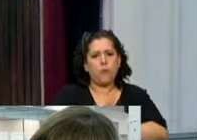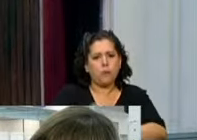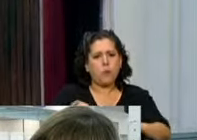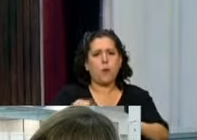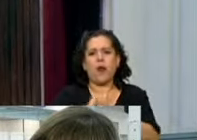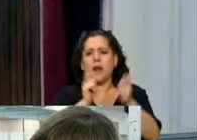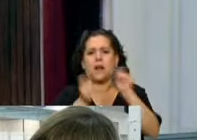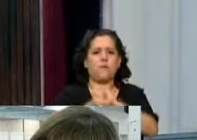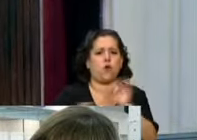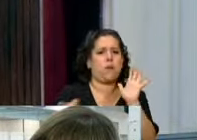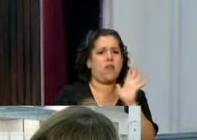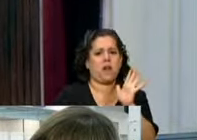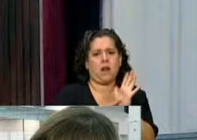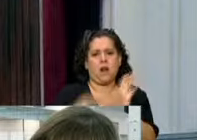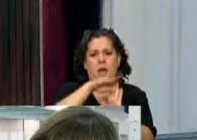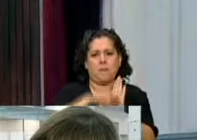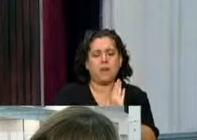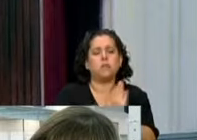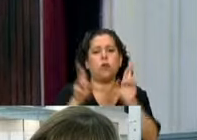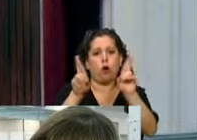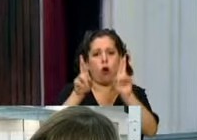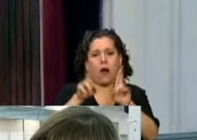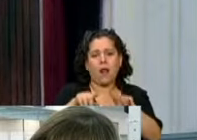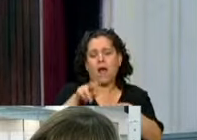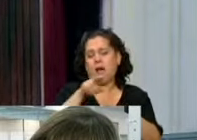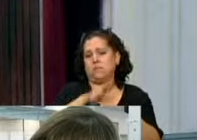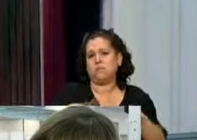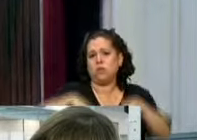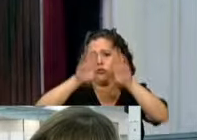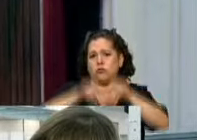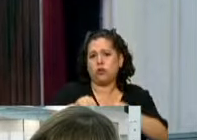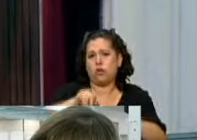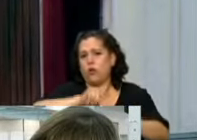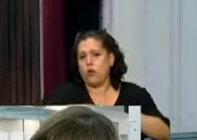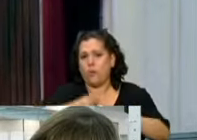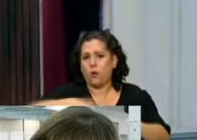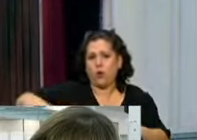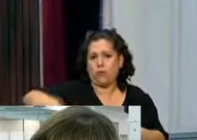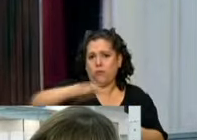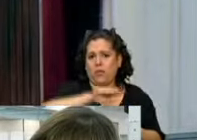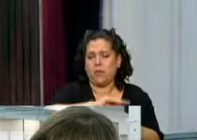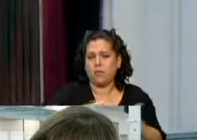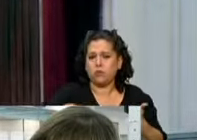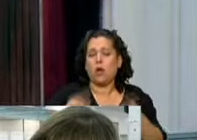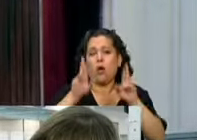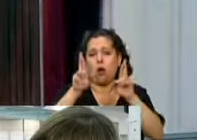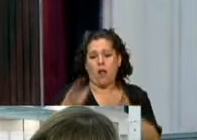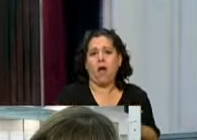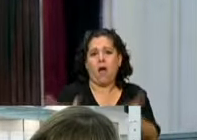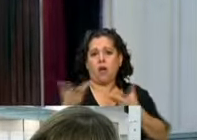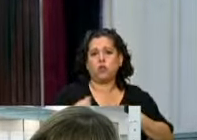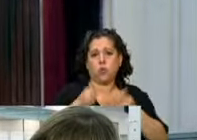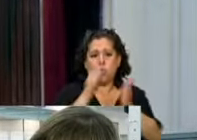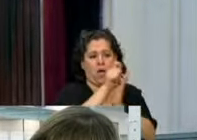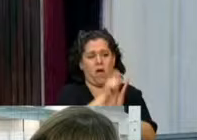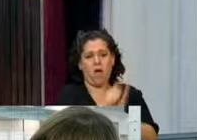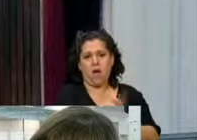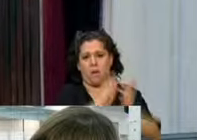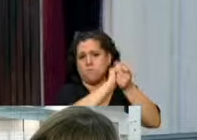este rigiendo la movilidad jubilatoria actual es decir la de Alberto Fernández habría entonces una